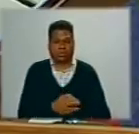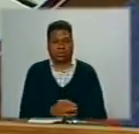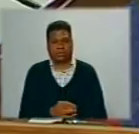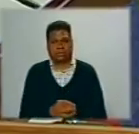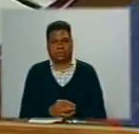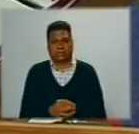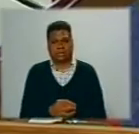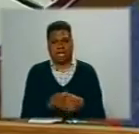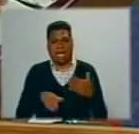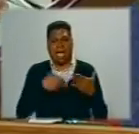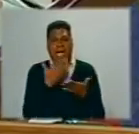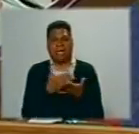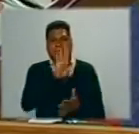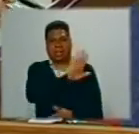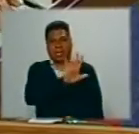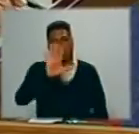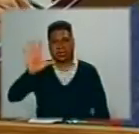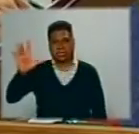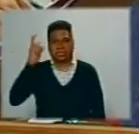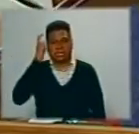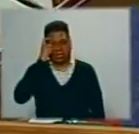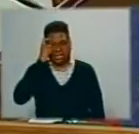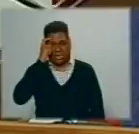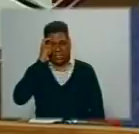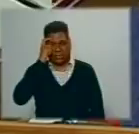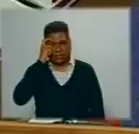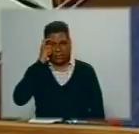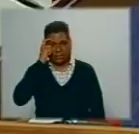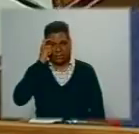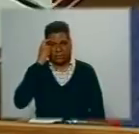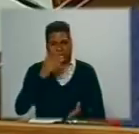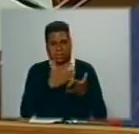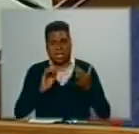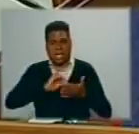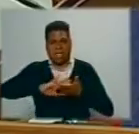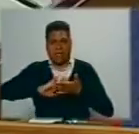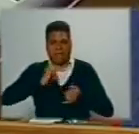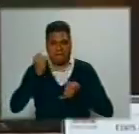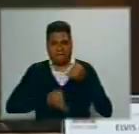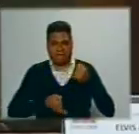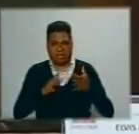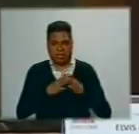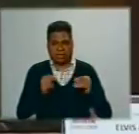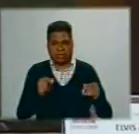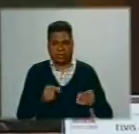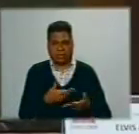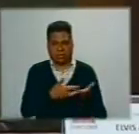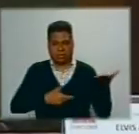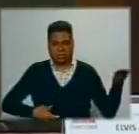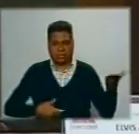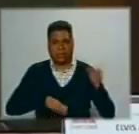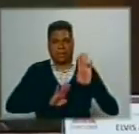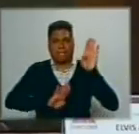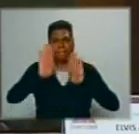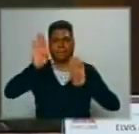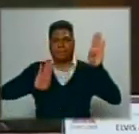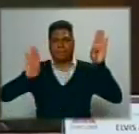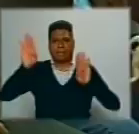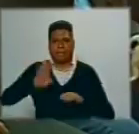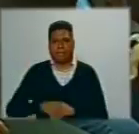y hasta 15 días continuos al vencimiento de la factura. Es todo. Las y los constituyentes que estén de